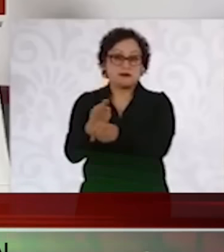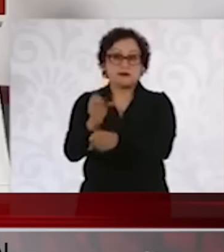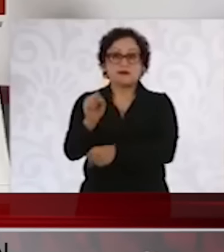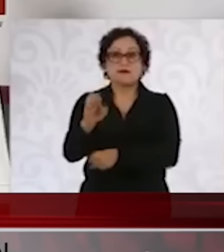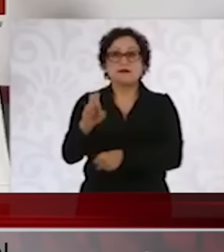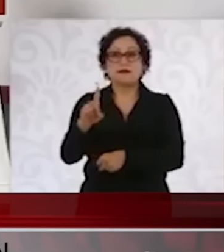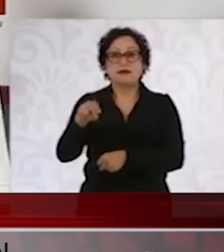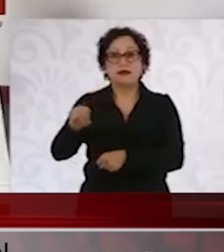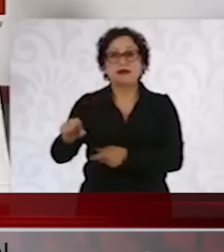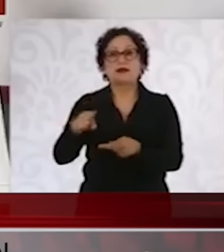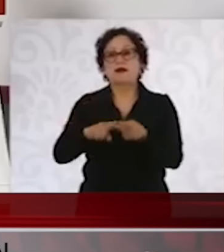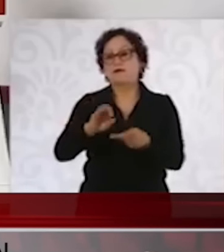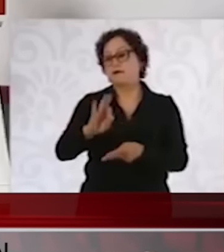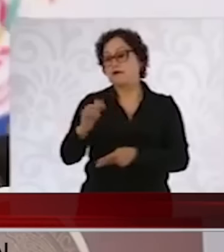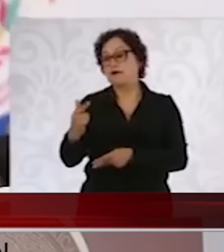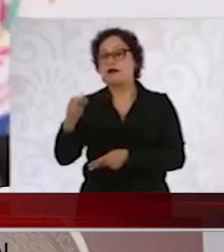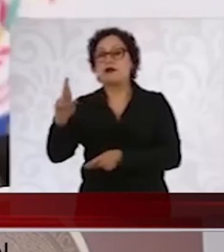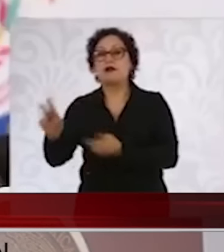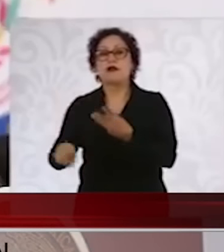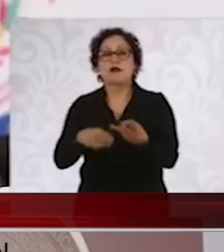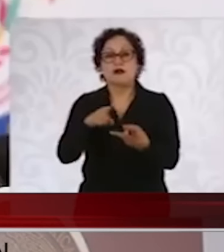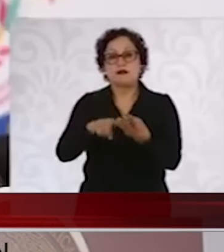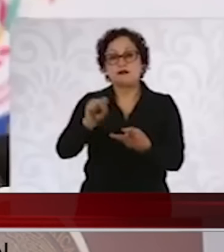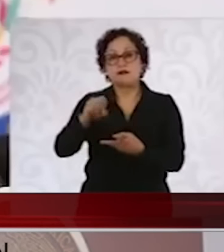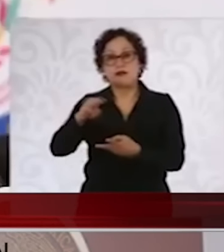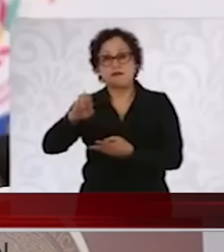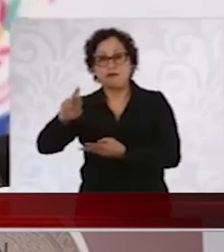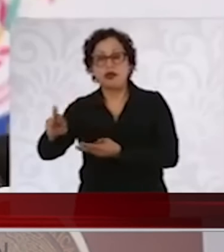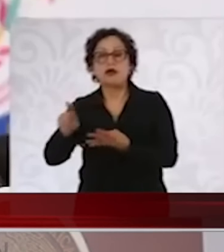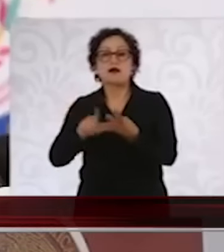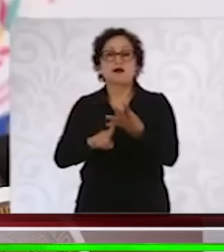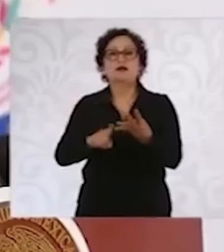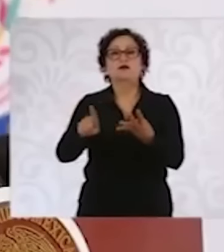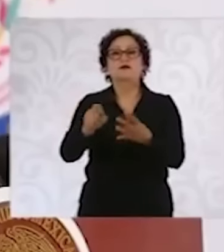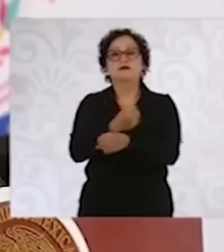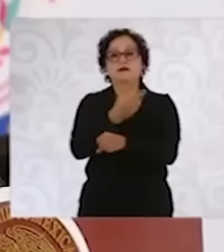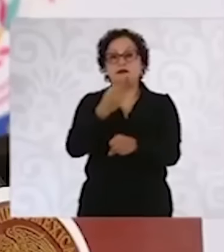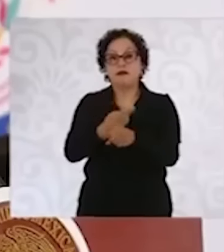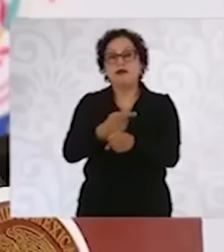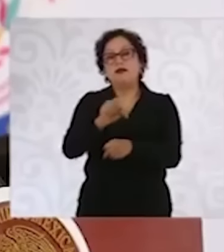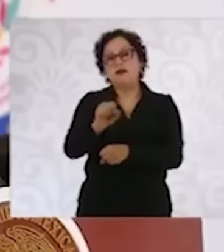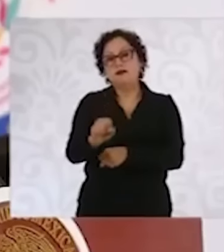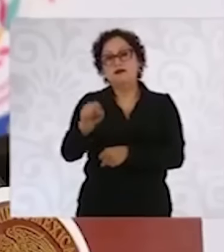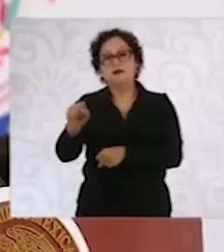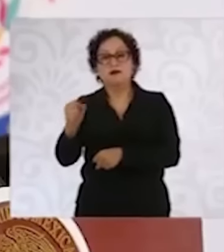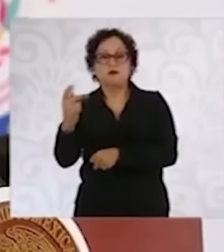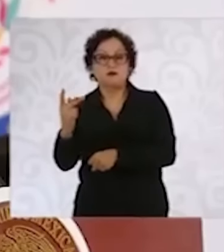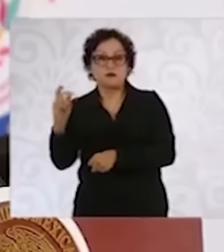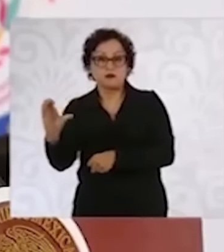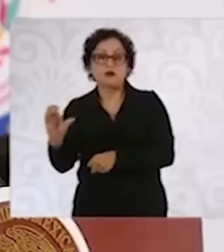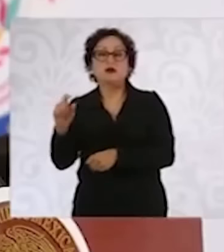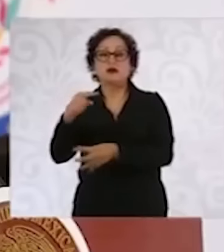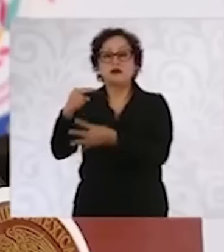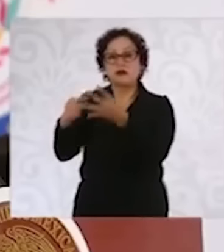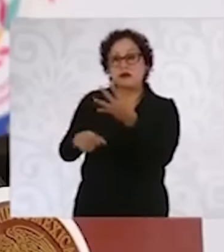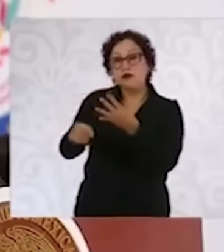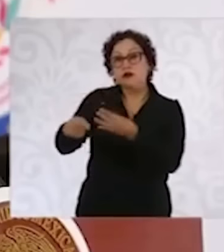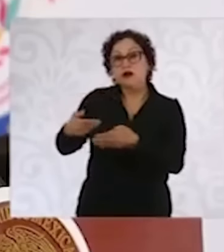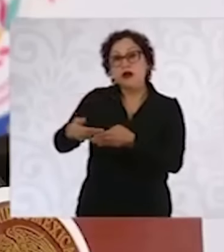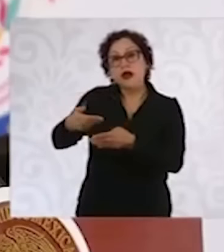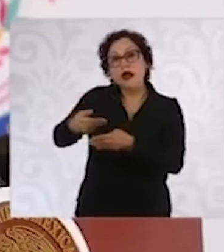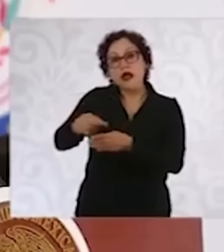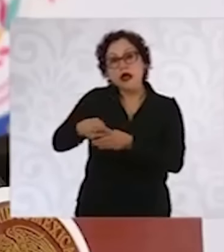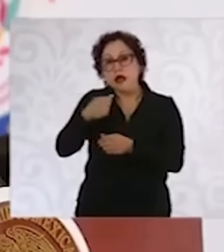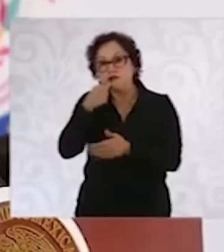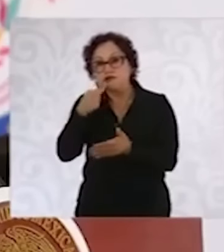Nacional, la Fiscalía General de la República, Secretaría de Marina, Secretaría de Seguridad y Protección Ciudadana, tras ejecutar una orden de cateo, detuvieron